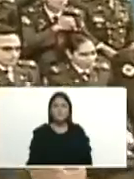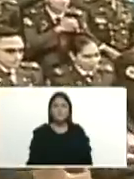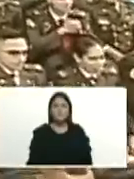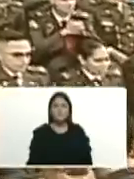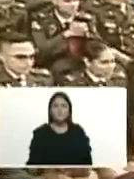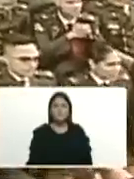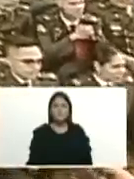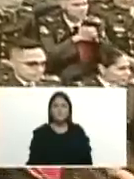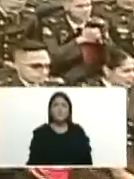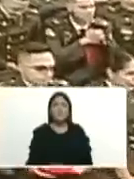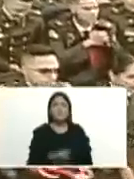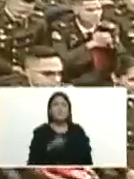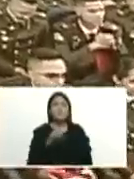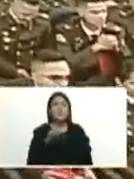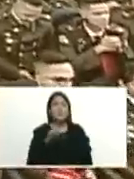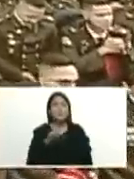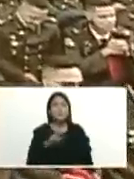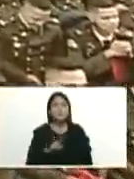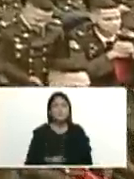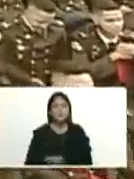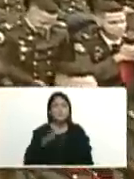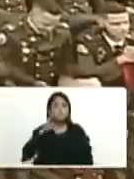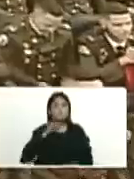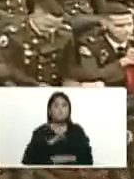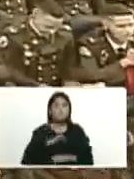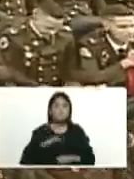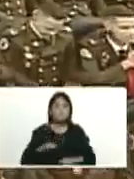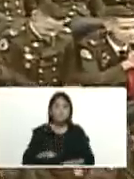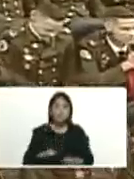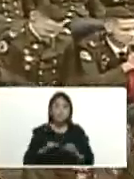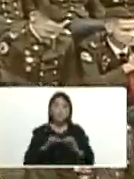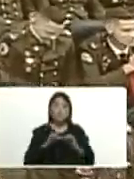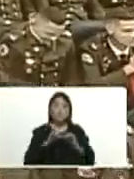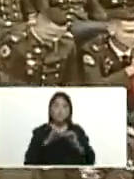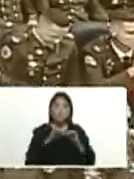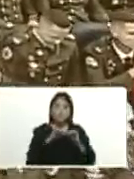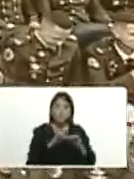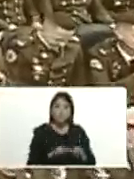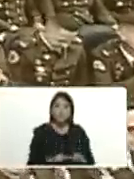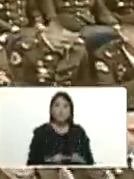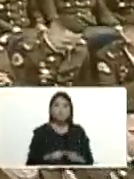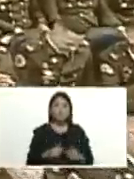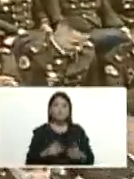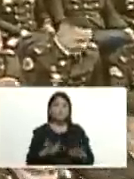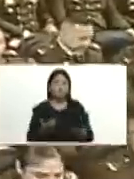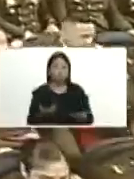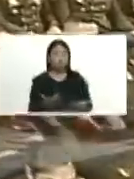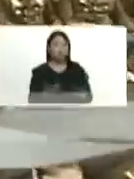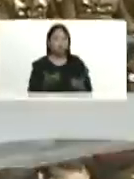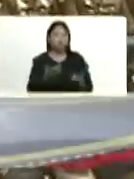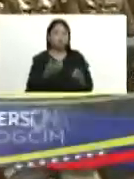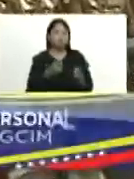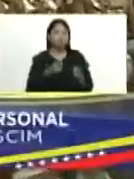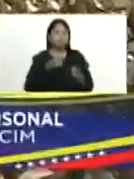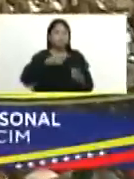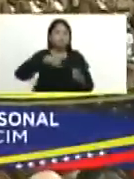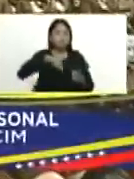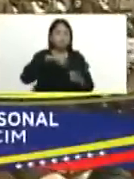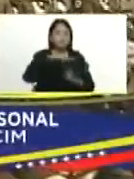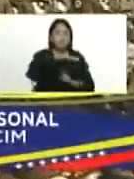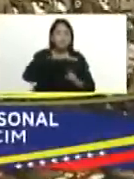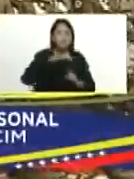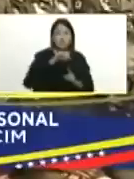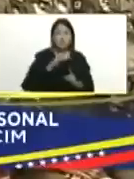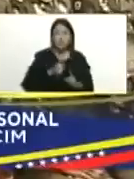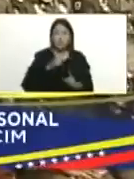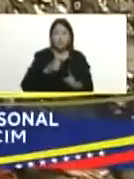Ha subrayado precisamente que la FAN avanza en la construcción de una fuerza armada que puede enfrentar todas las circunstancias y los acontecimientos